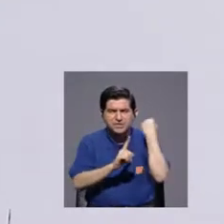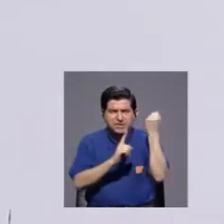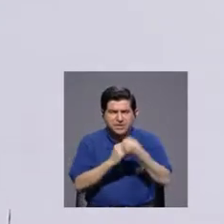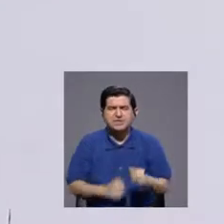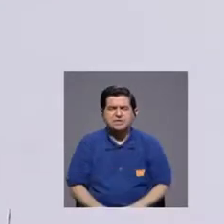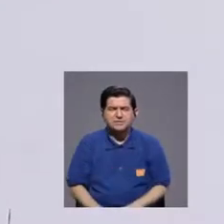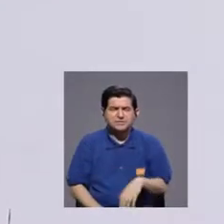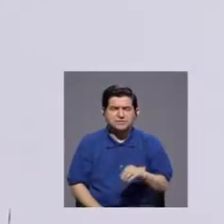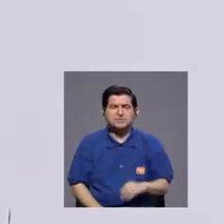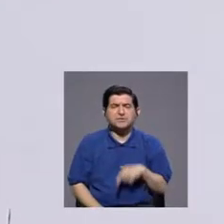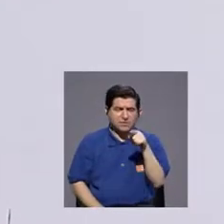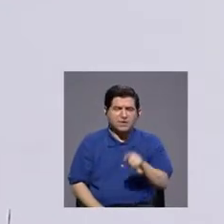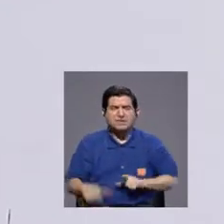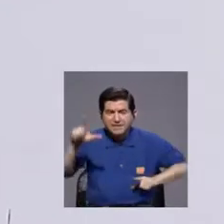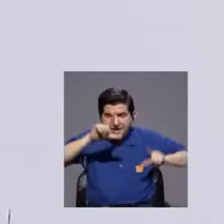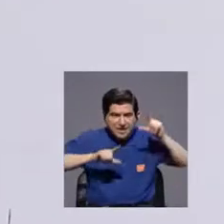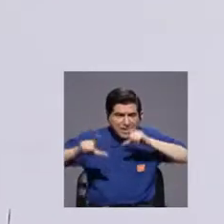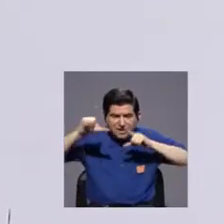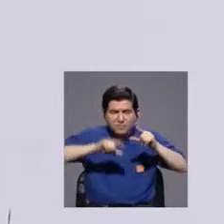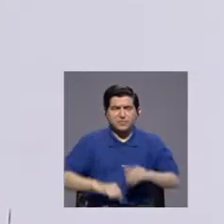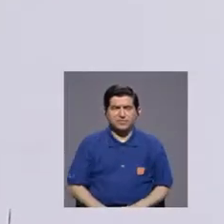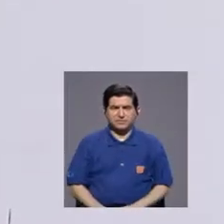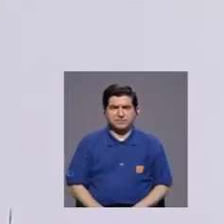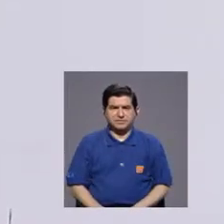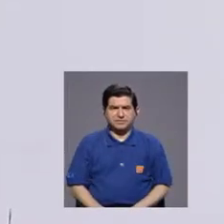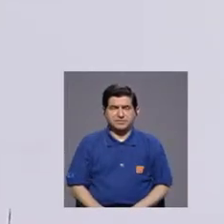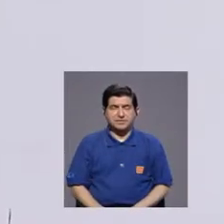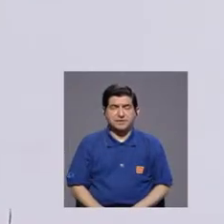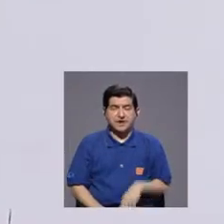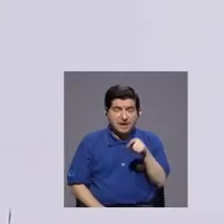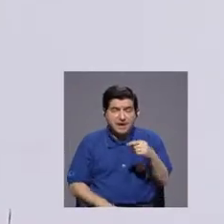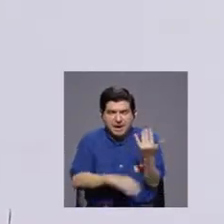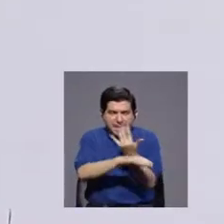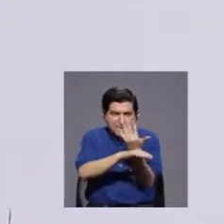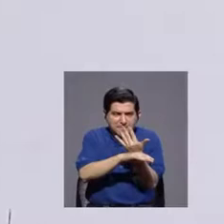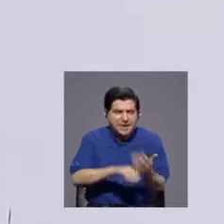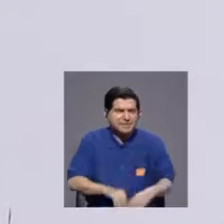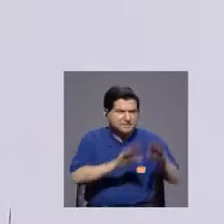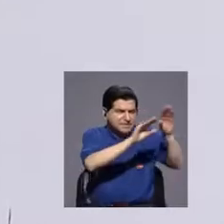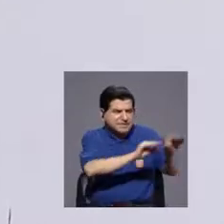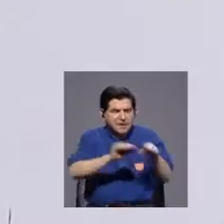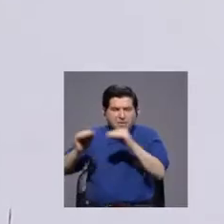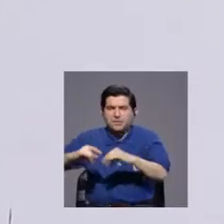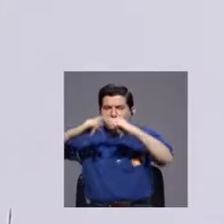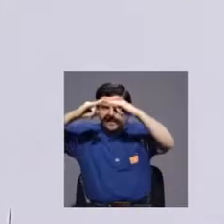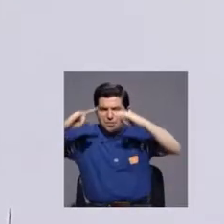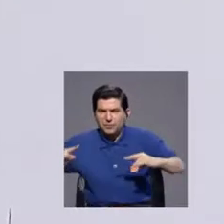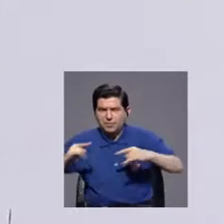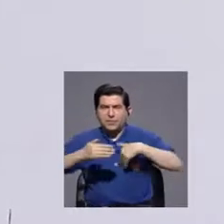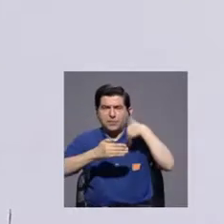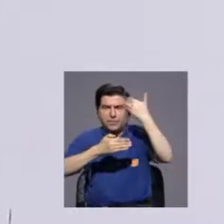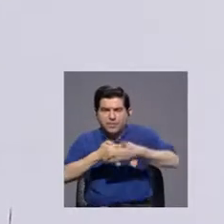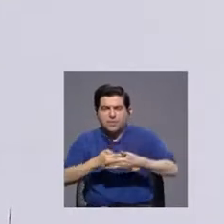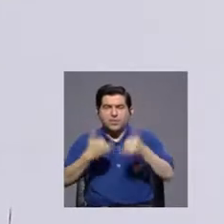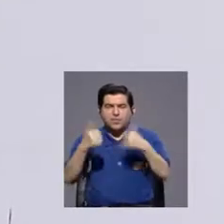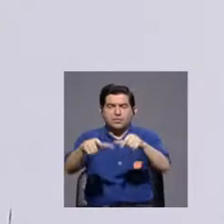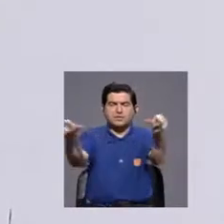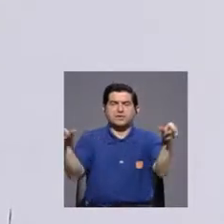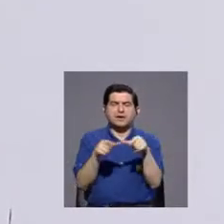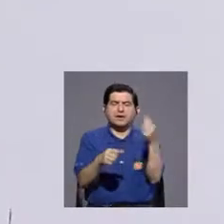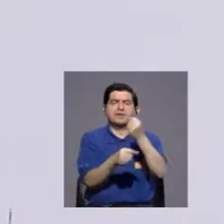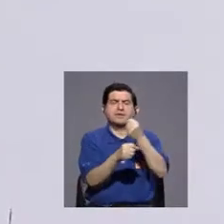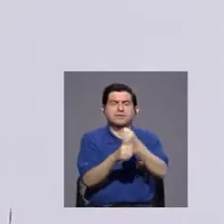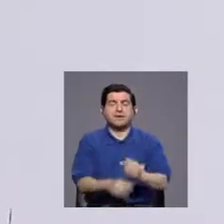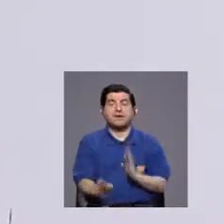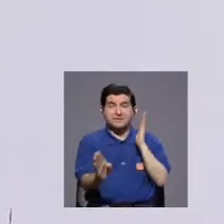cultivo in vitro en el laboratorio regenerar la planta esa planta transferirla al invernadero y posteriormente si